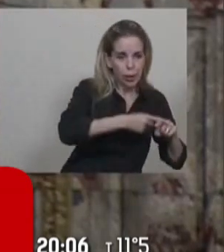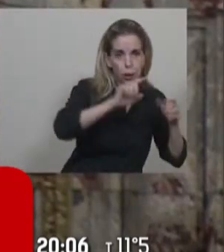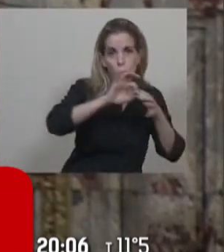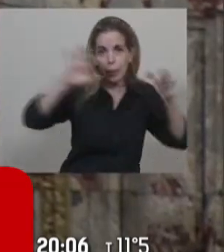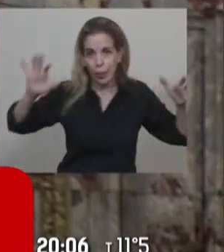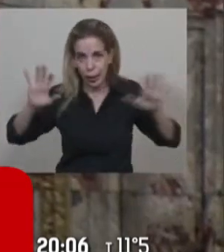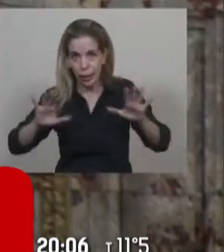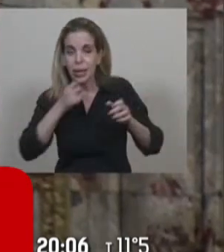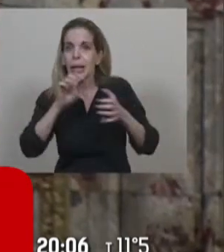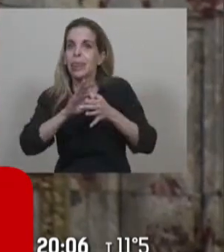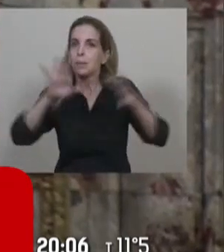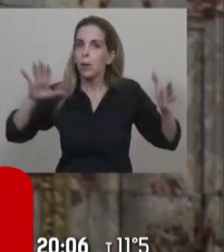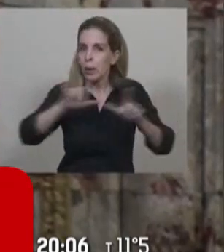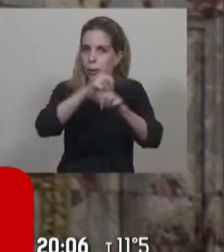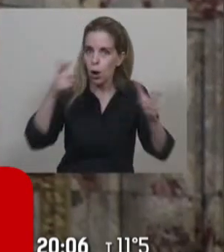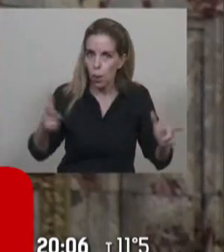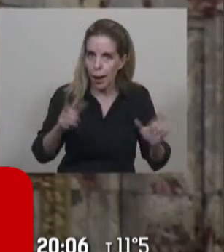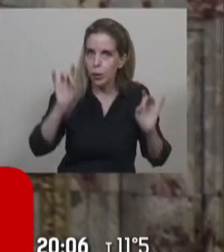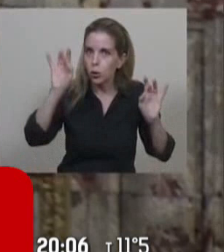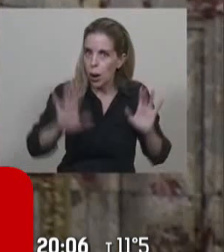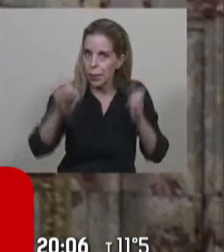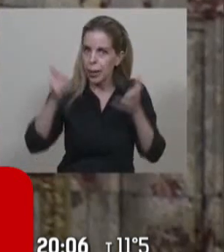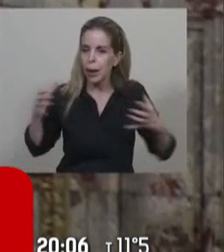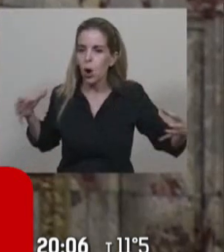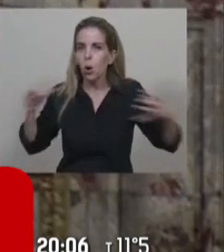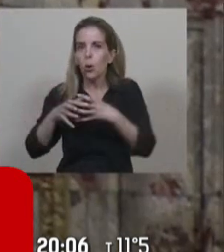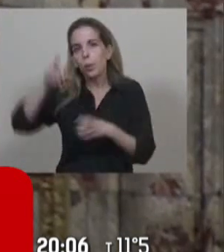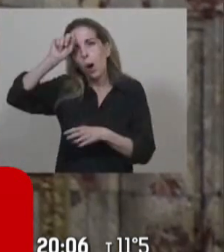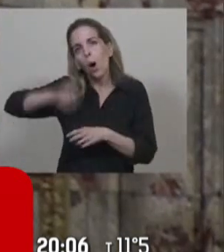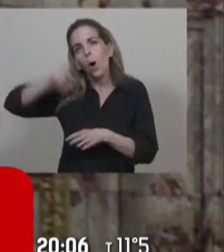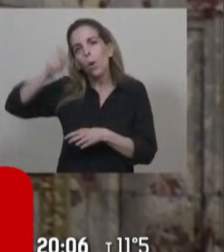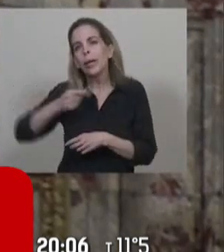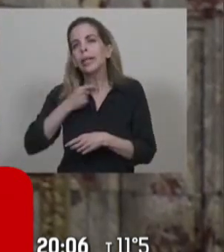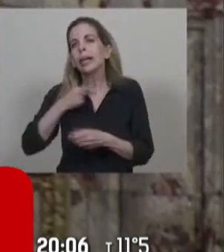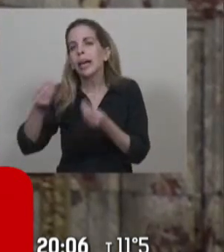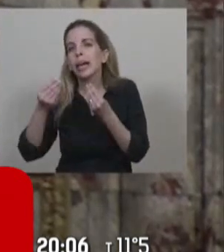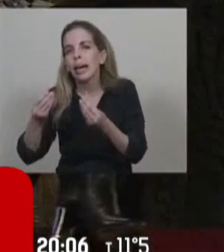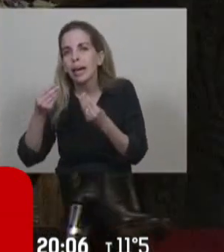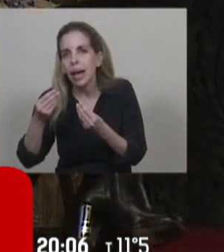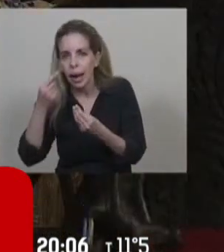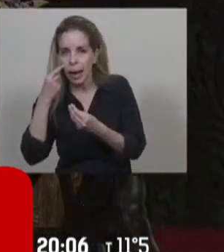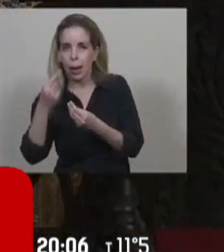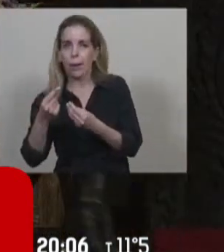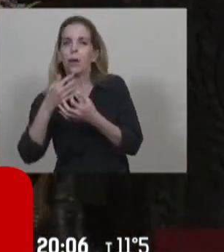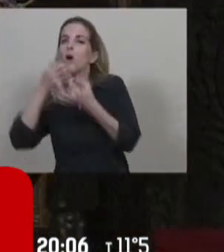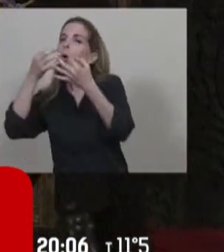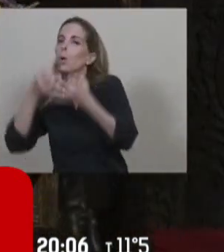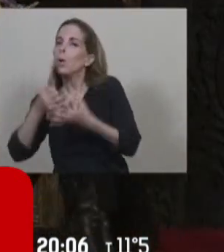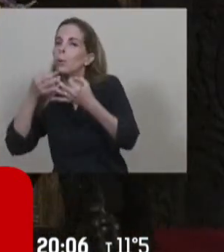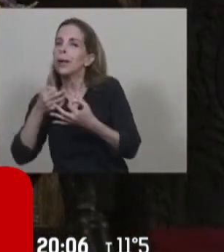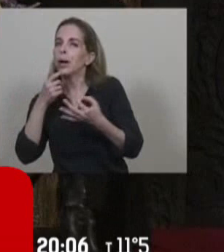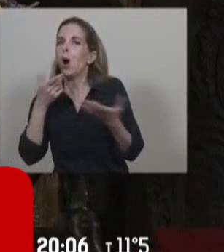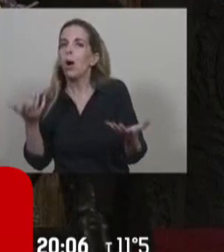democracia. Solo existe una corporación de jueces dispuestos a satisfacer el deseo del poderoso